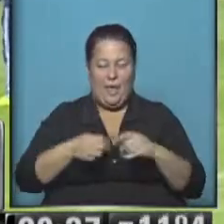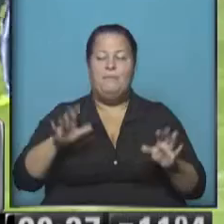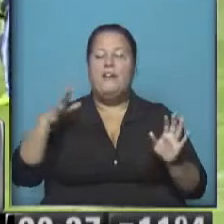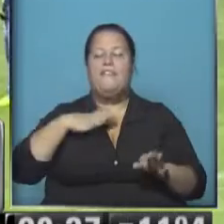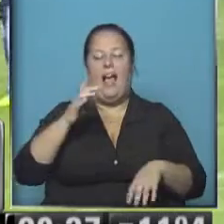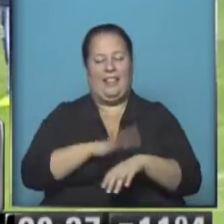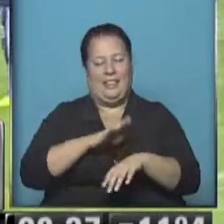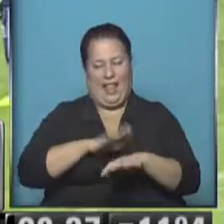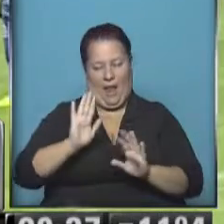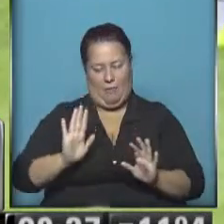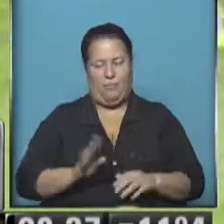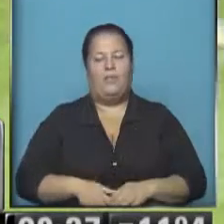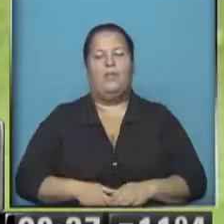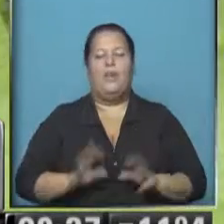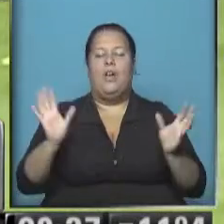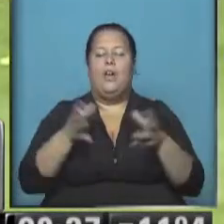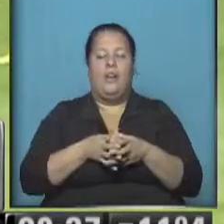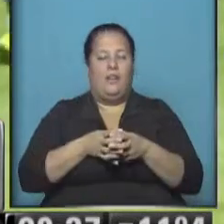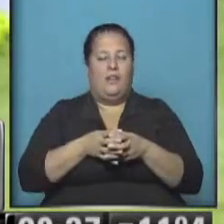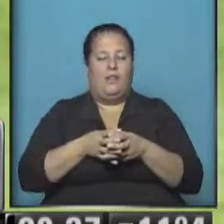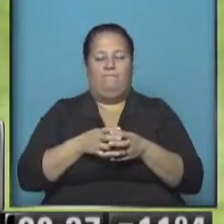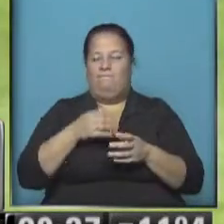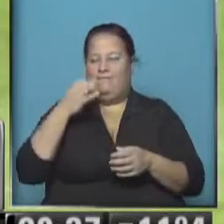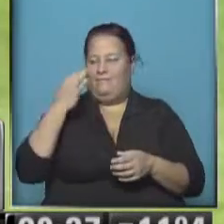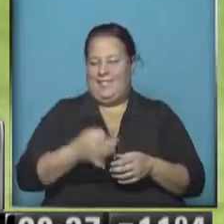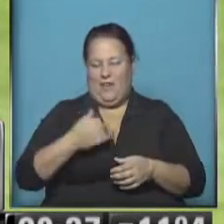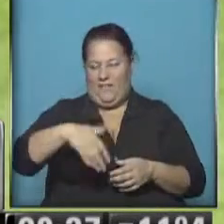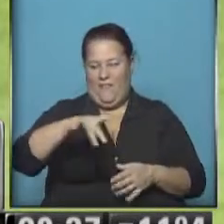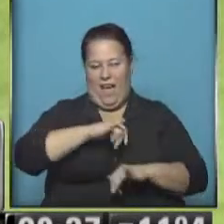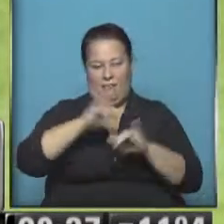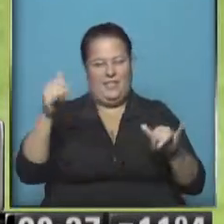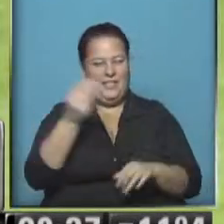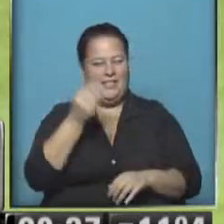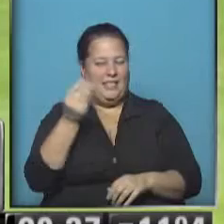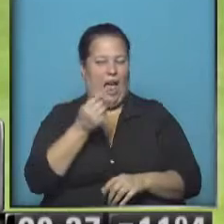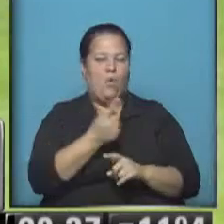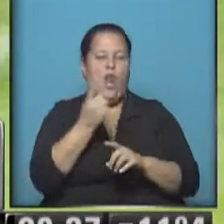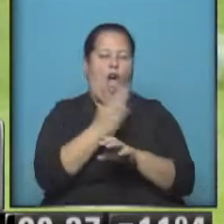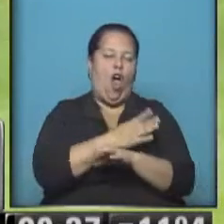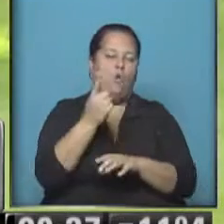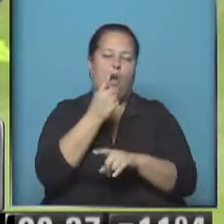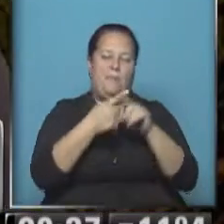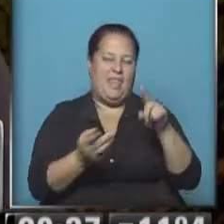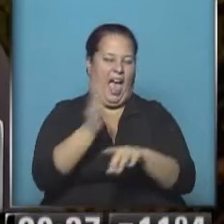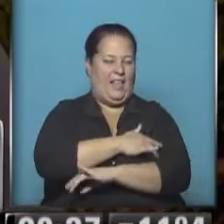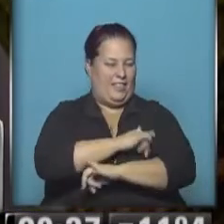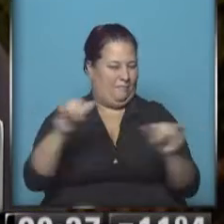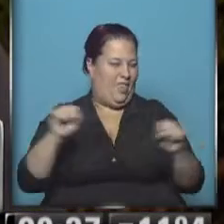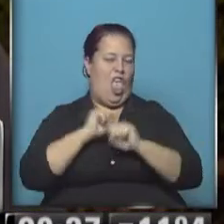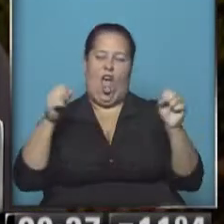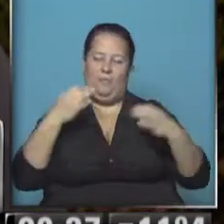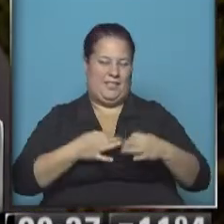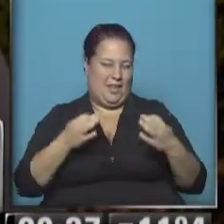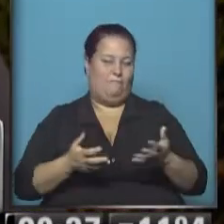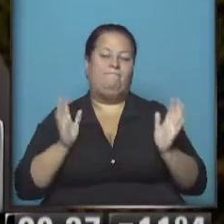falta tiempo las formaciones seguramente se sabrán el sábado una hora a hora y media antes del partido